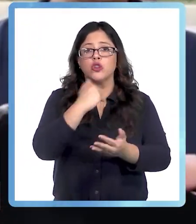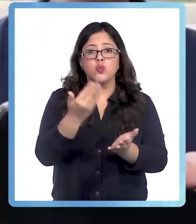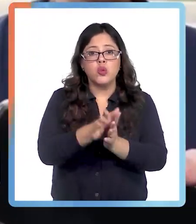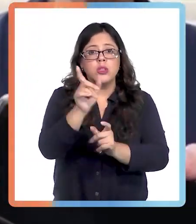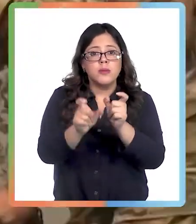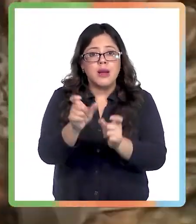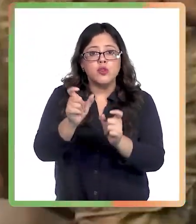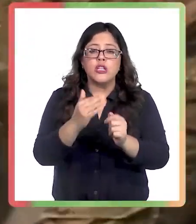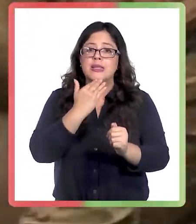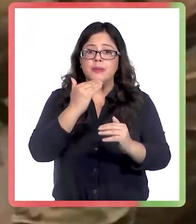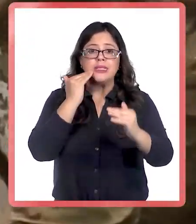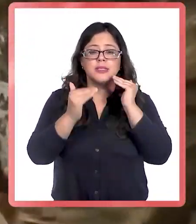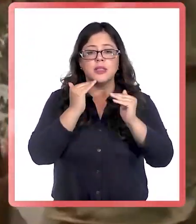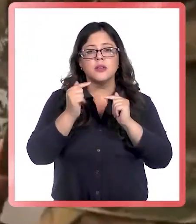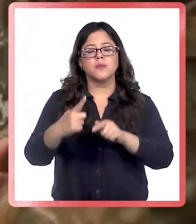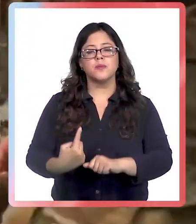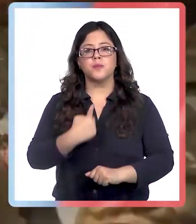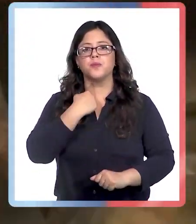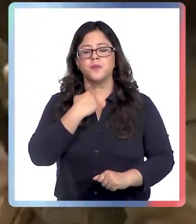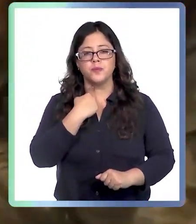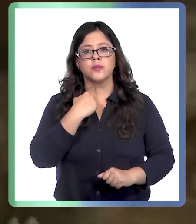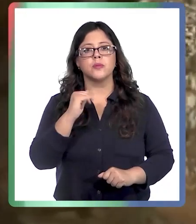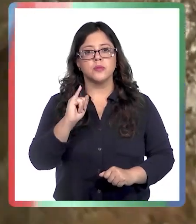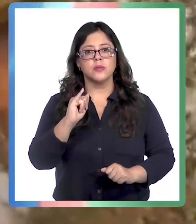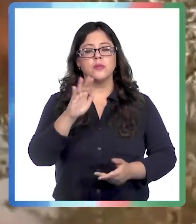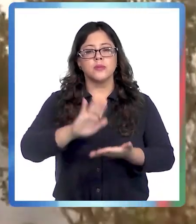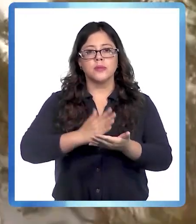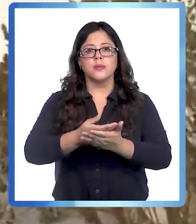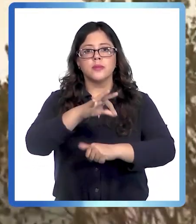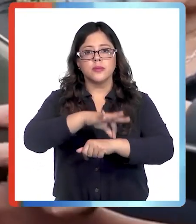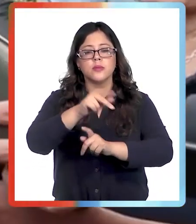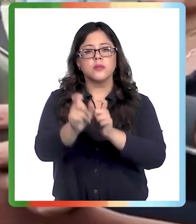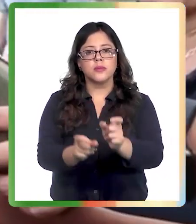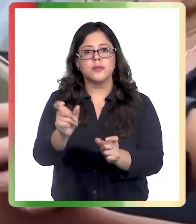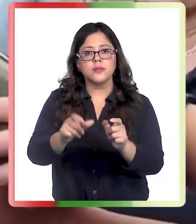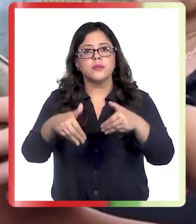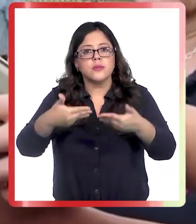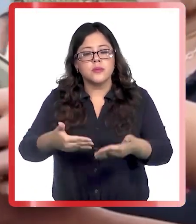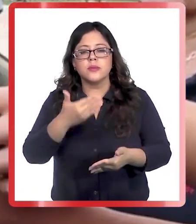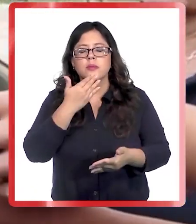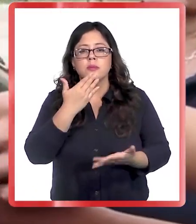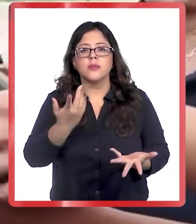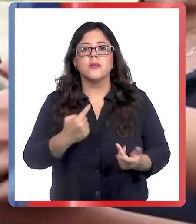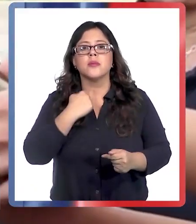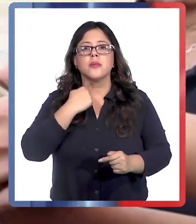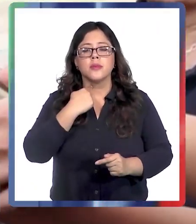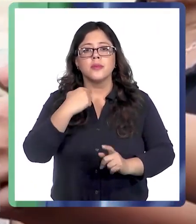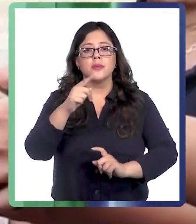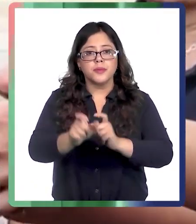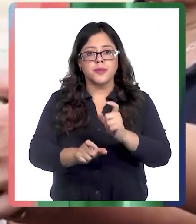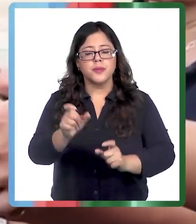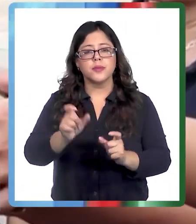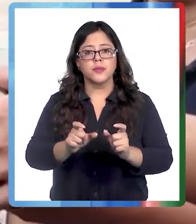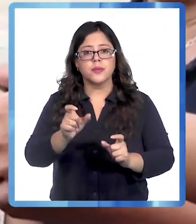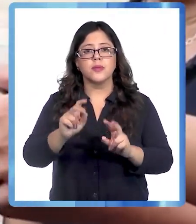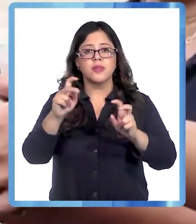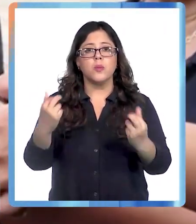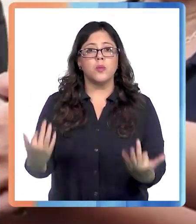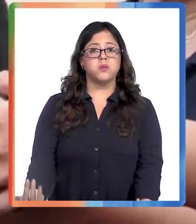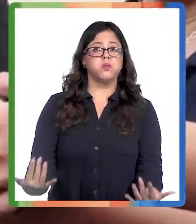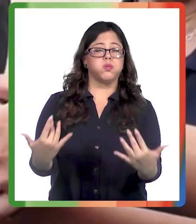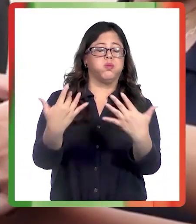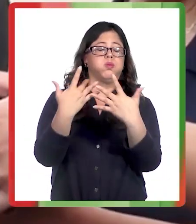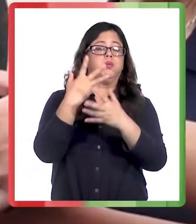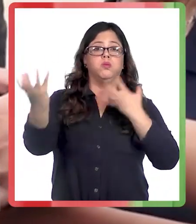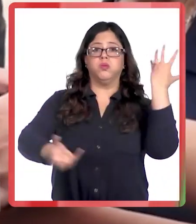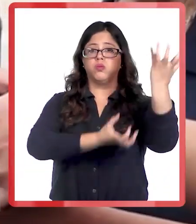todo en niños. Afecta claramente a la salud de las personas. Actualmente también está afectando a la población con el humo que provoca los